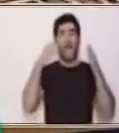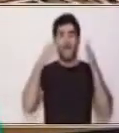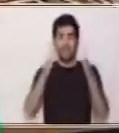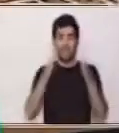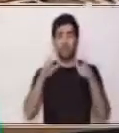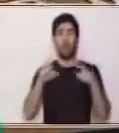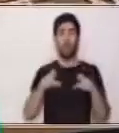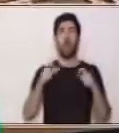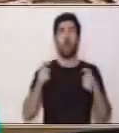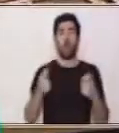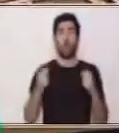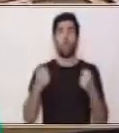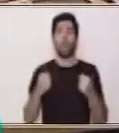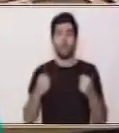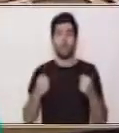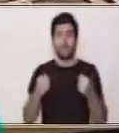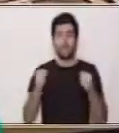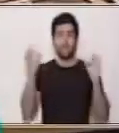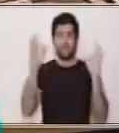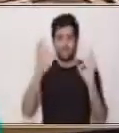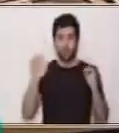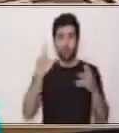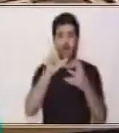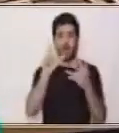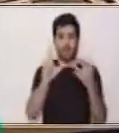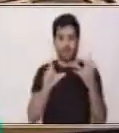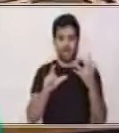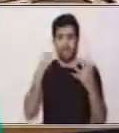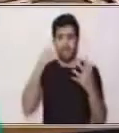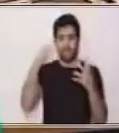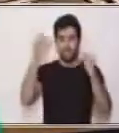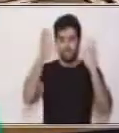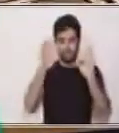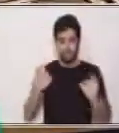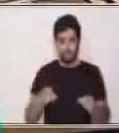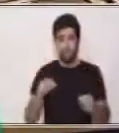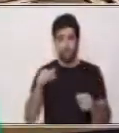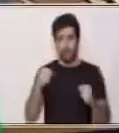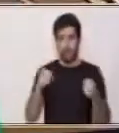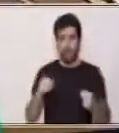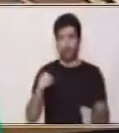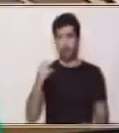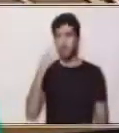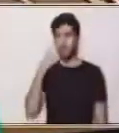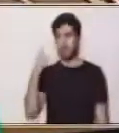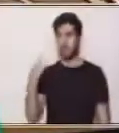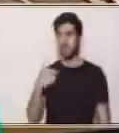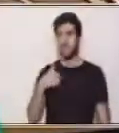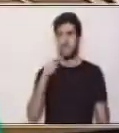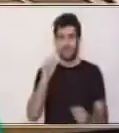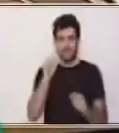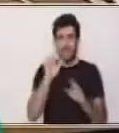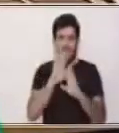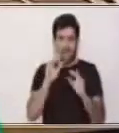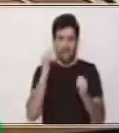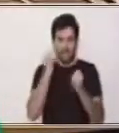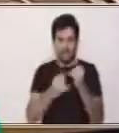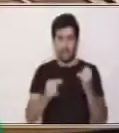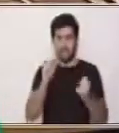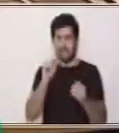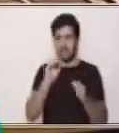conocer algunas de las características de esta figura. Muy bien, creo que ya